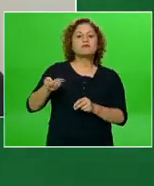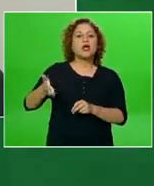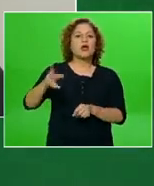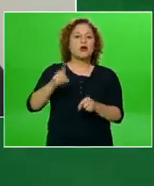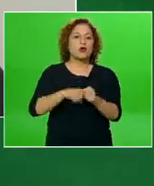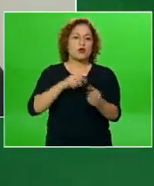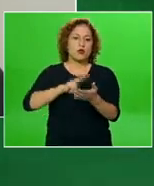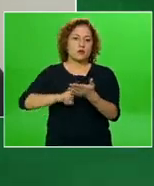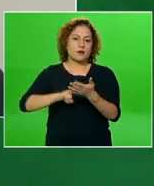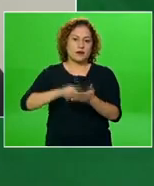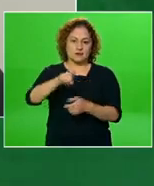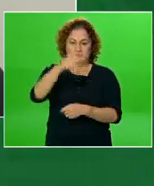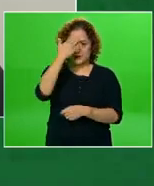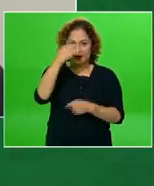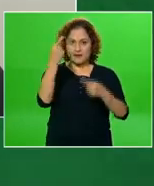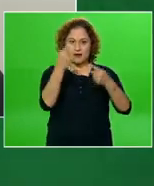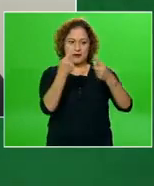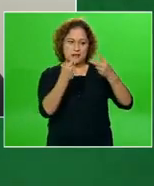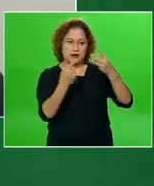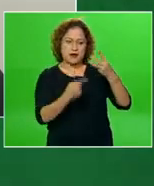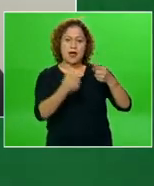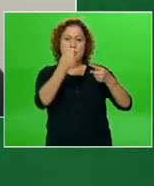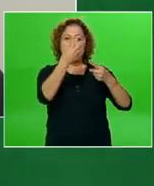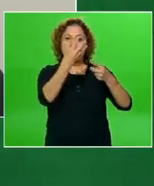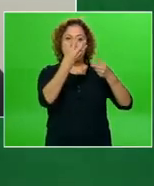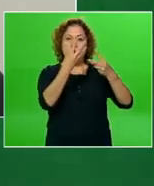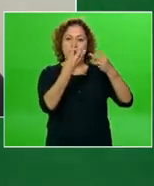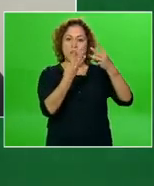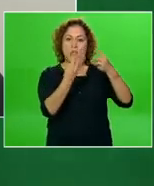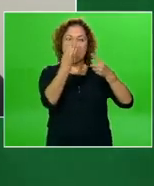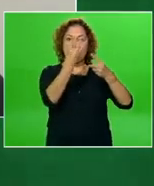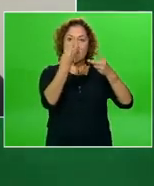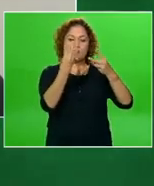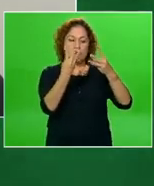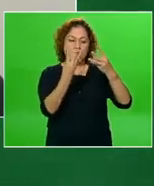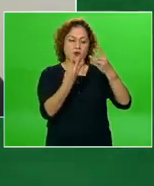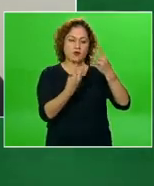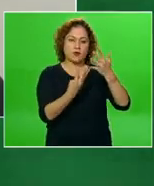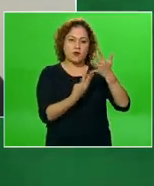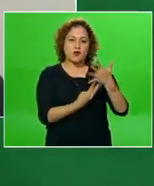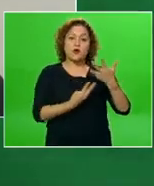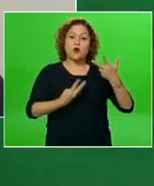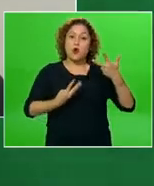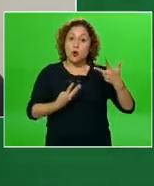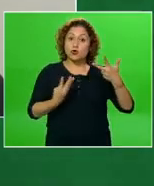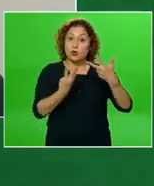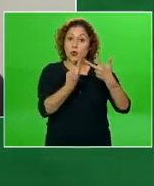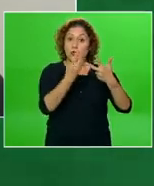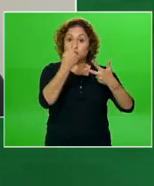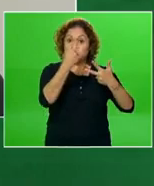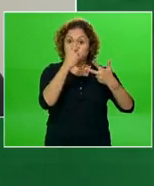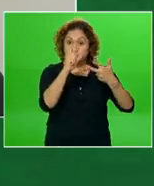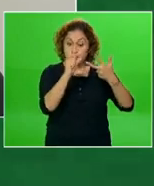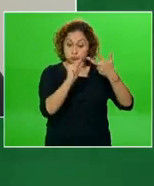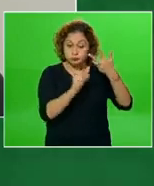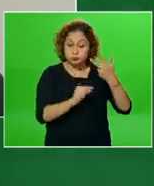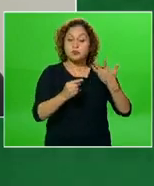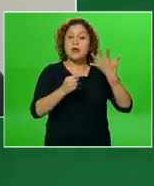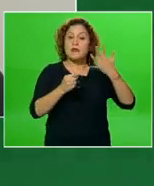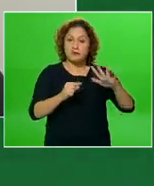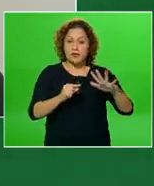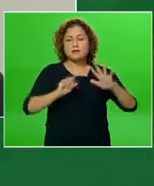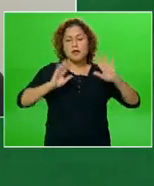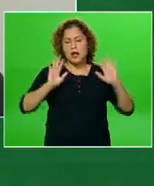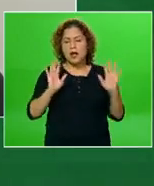entonces para lograr ocho puntos los diez tienen que estar en los niveles más bajo entonces esta es una primera condición y es importante porque